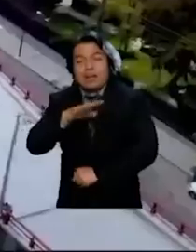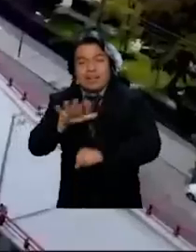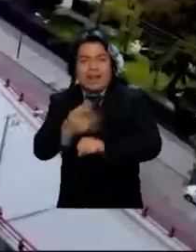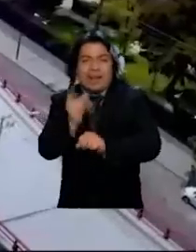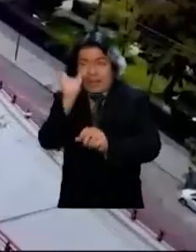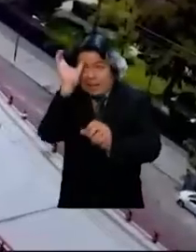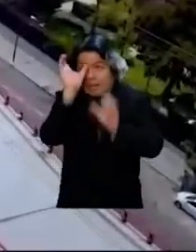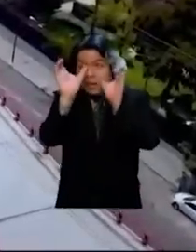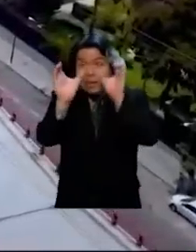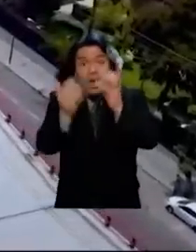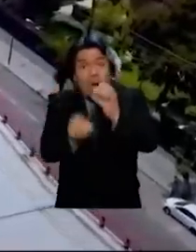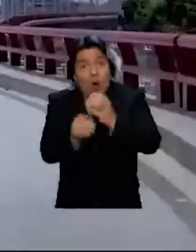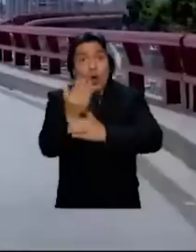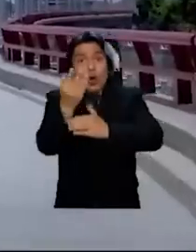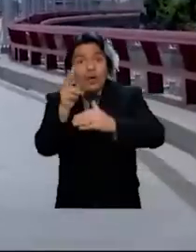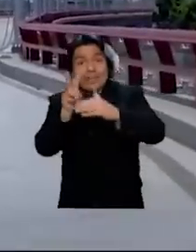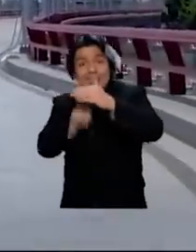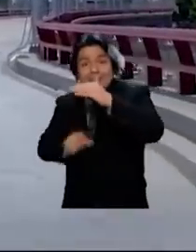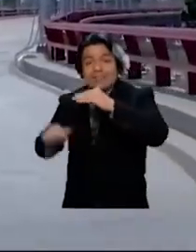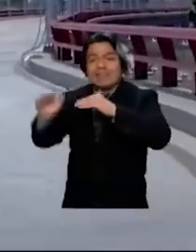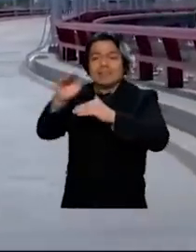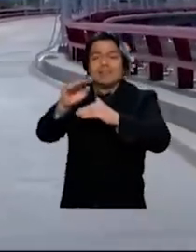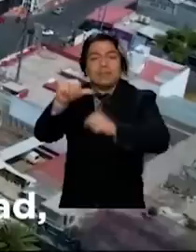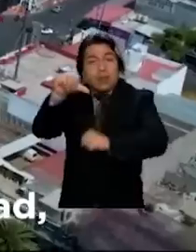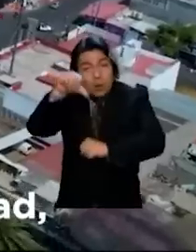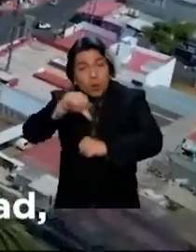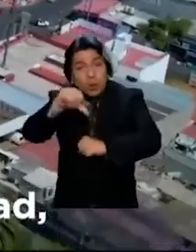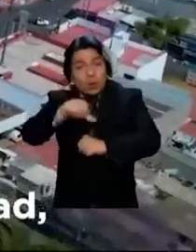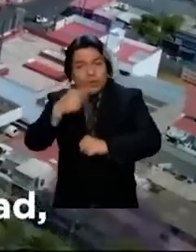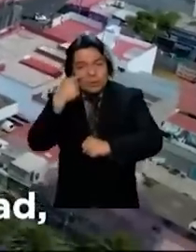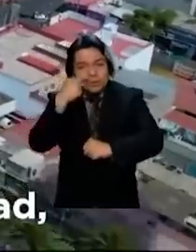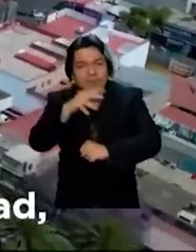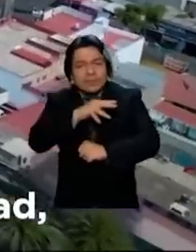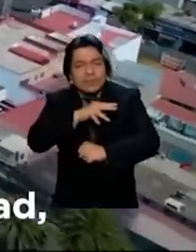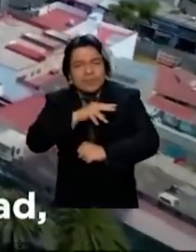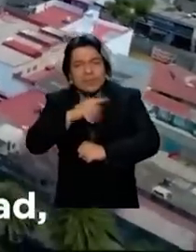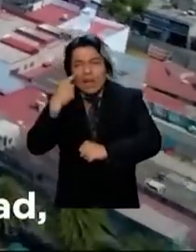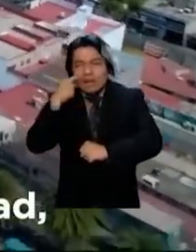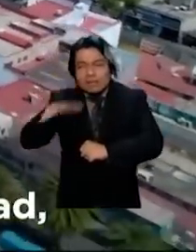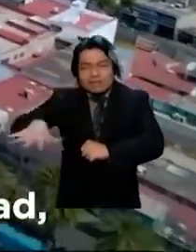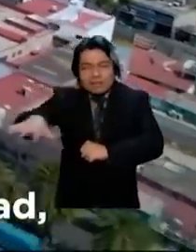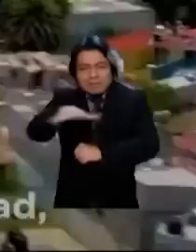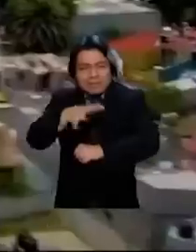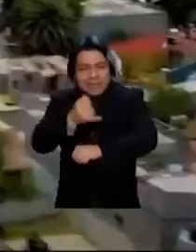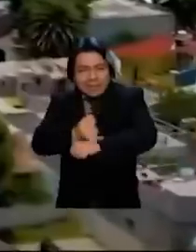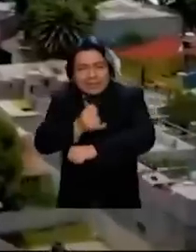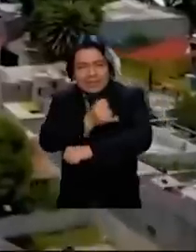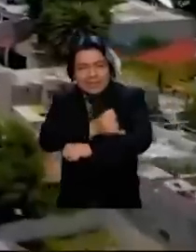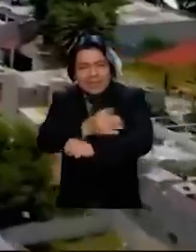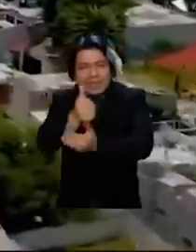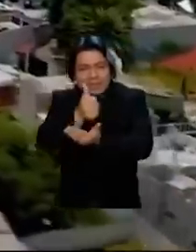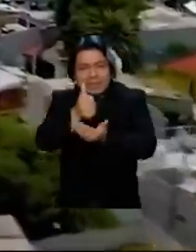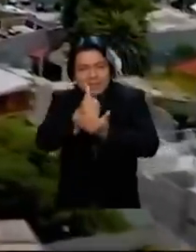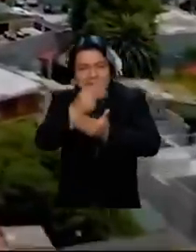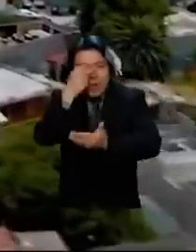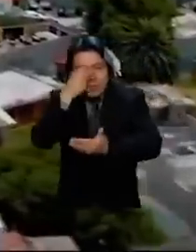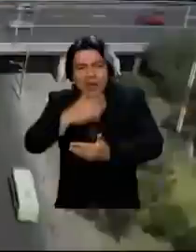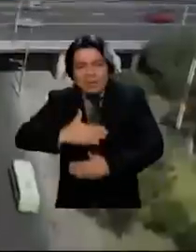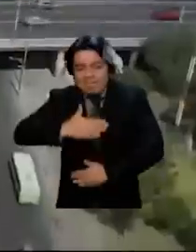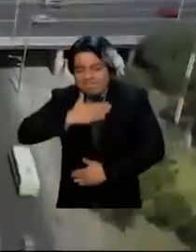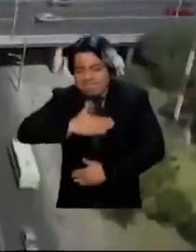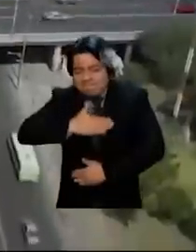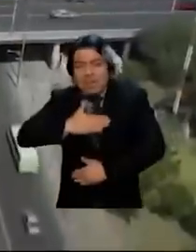cablebús y ahora el trolebús elevado. Hoy el trolebús elevado existe para los habitantes de esta ciudad, haciendo justicia